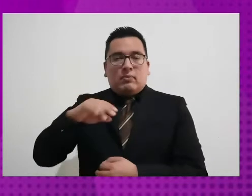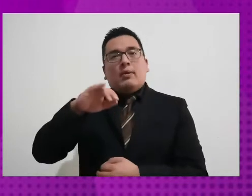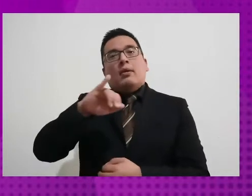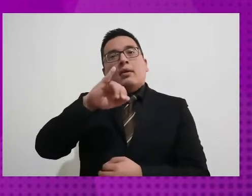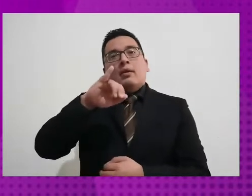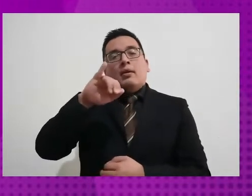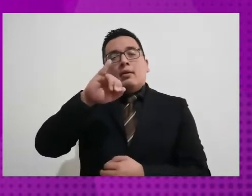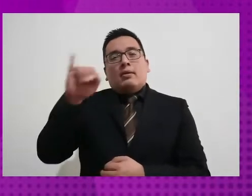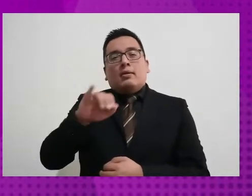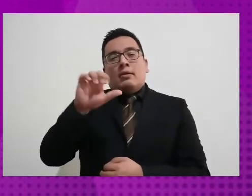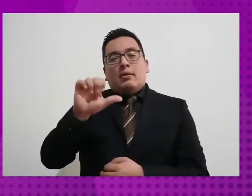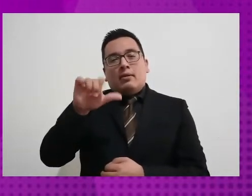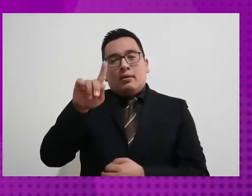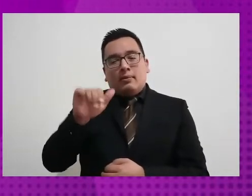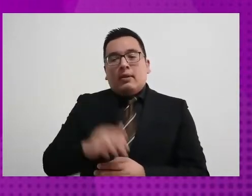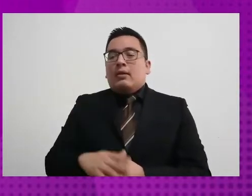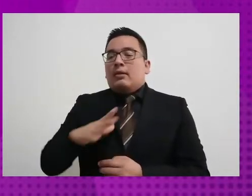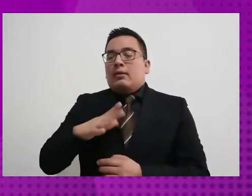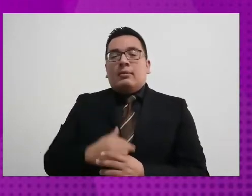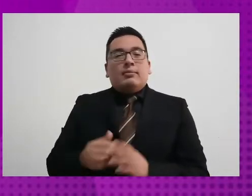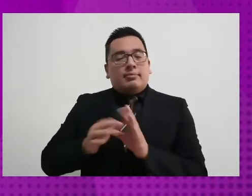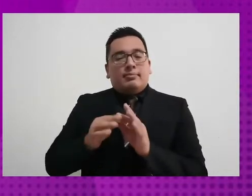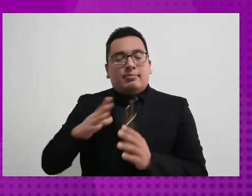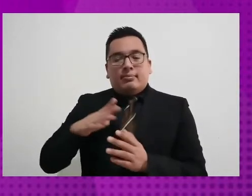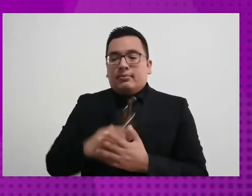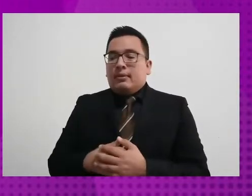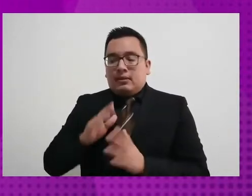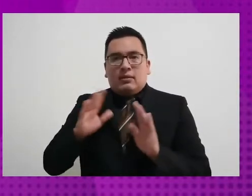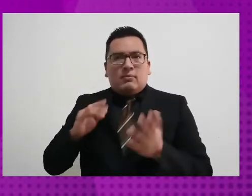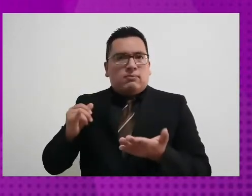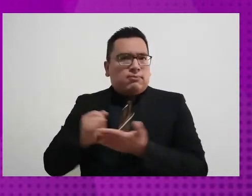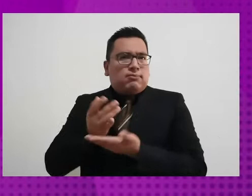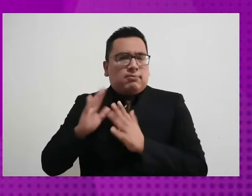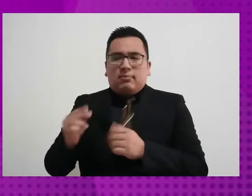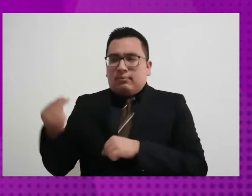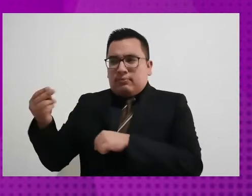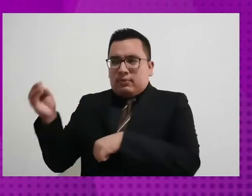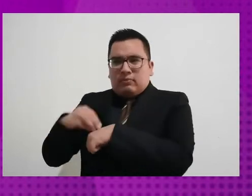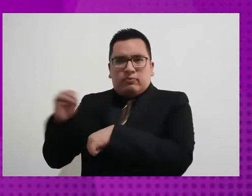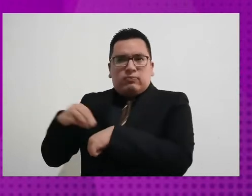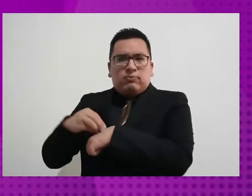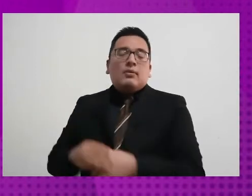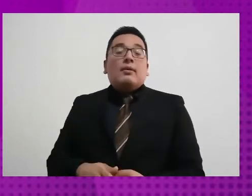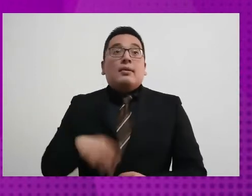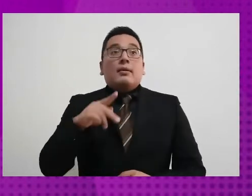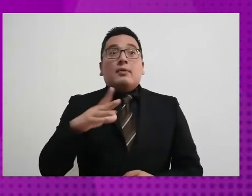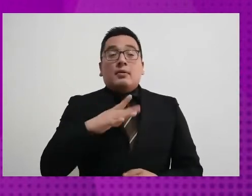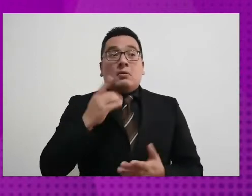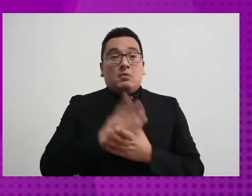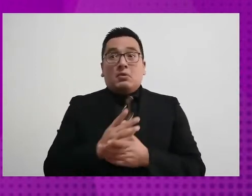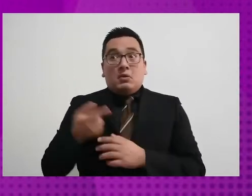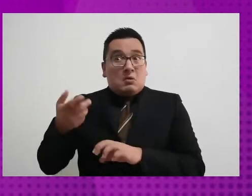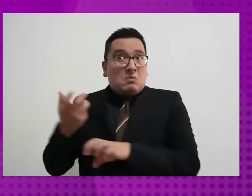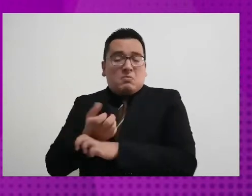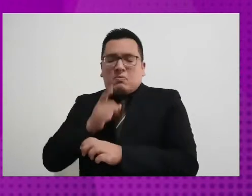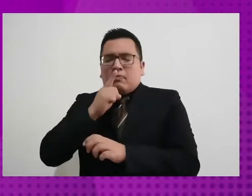tanto, no creo que se trate de que solo haya un registro nacional sin que haya locales, sino creo que a la par pueden irse alimentando